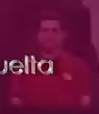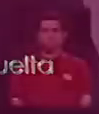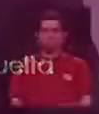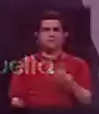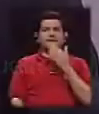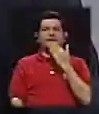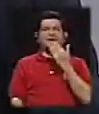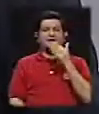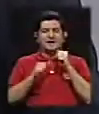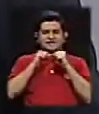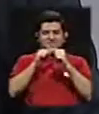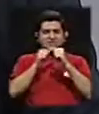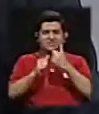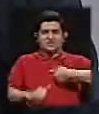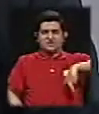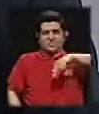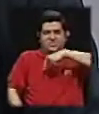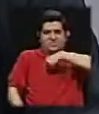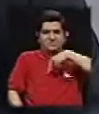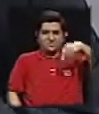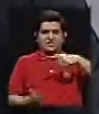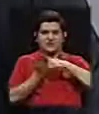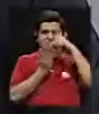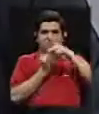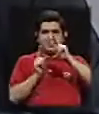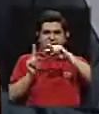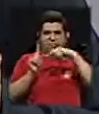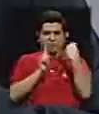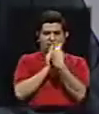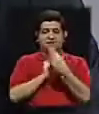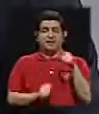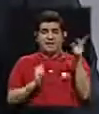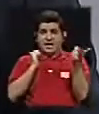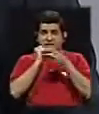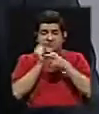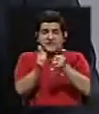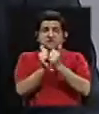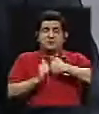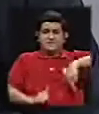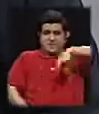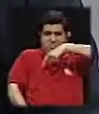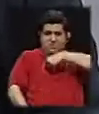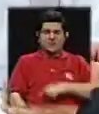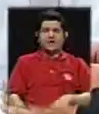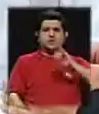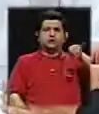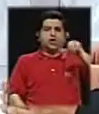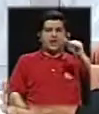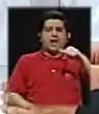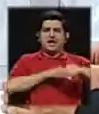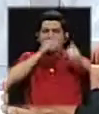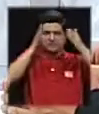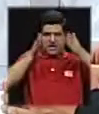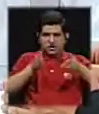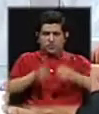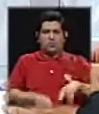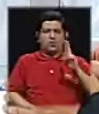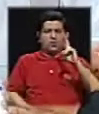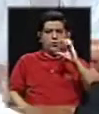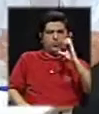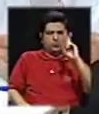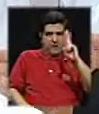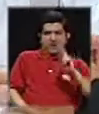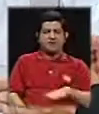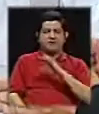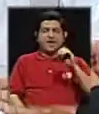Gracias por continuar con nosotros en su programa Puntos de Vista. En esta ocasión nos acompaña Johnny Arias, antropólogo de la Universidad de Costa